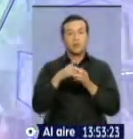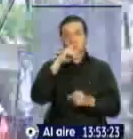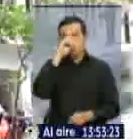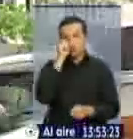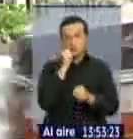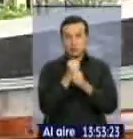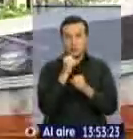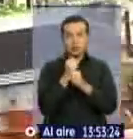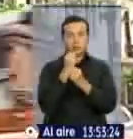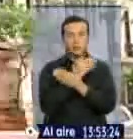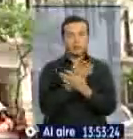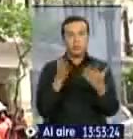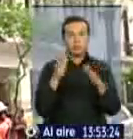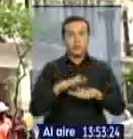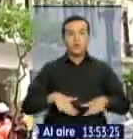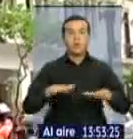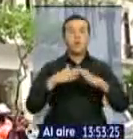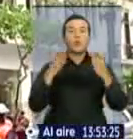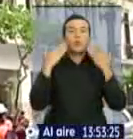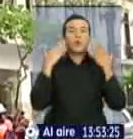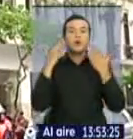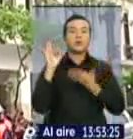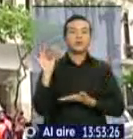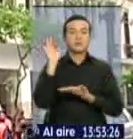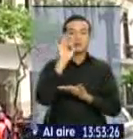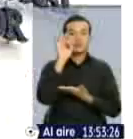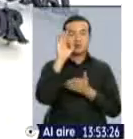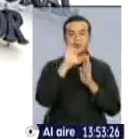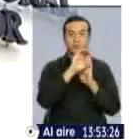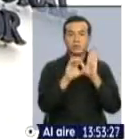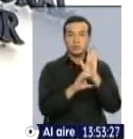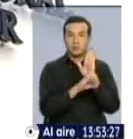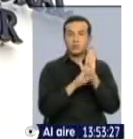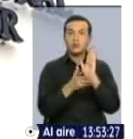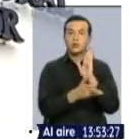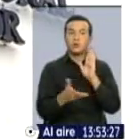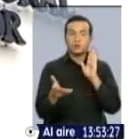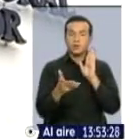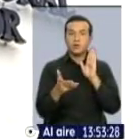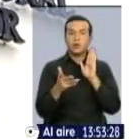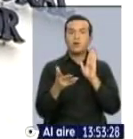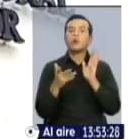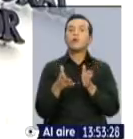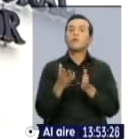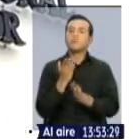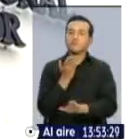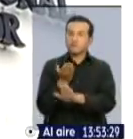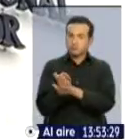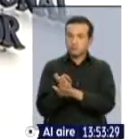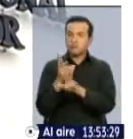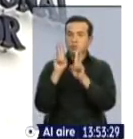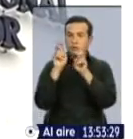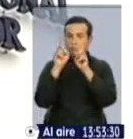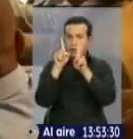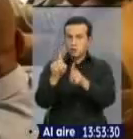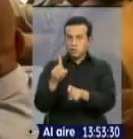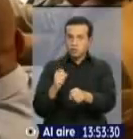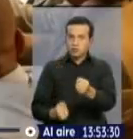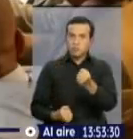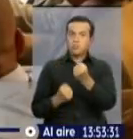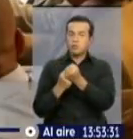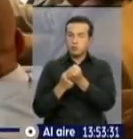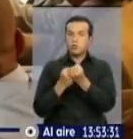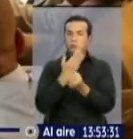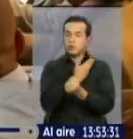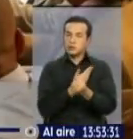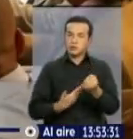Trabajadores presentaron en la sede de Guayaquil de la Corte Constitucional un recurso de amicus curiae en respaldo de la consulta popular que impulsa